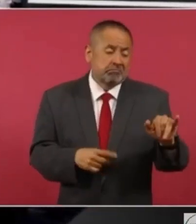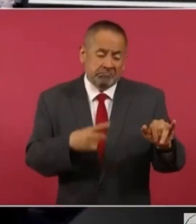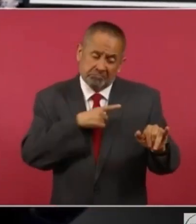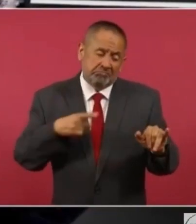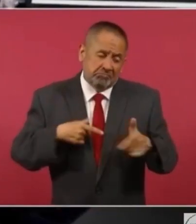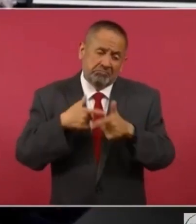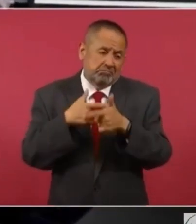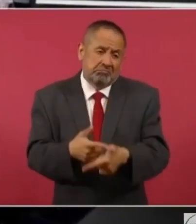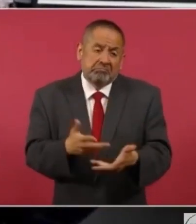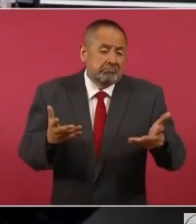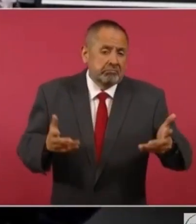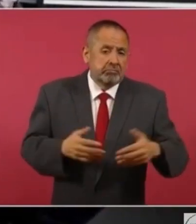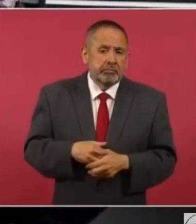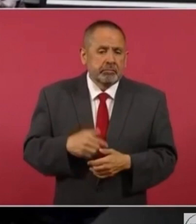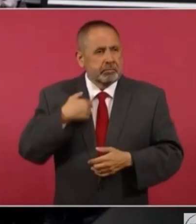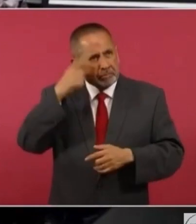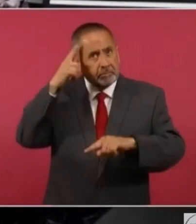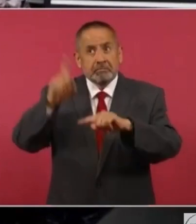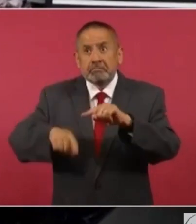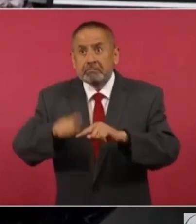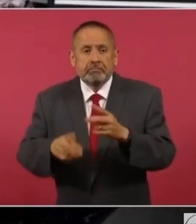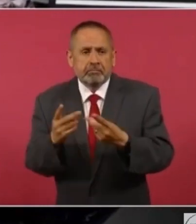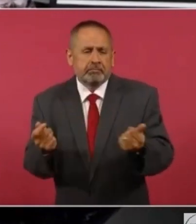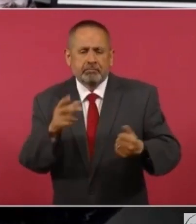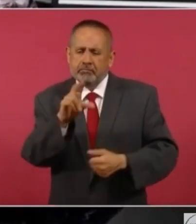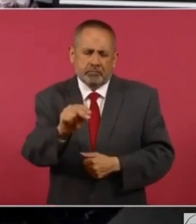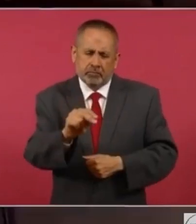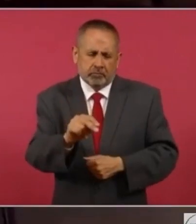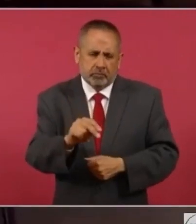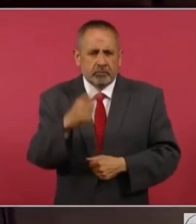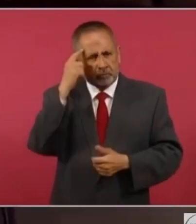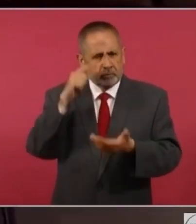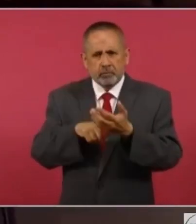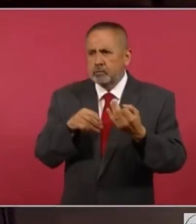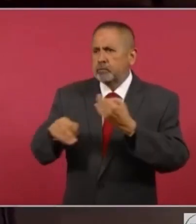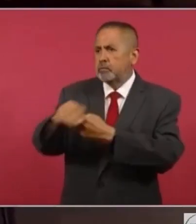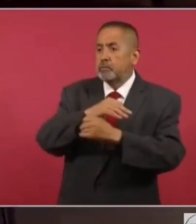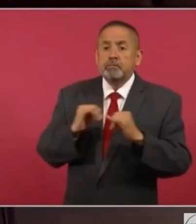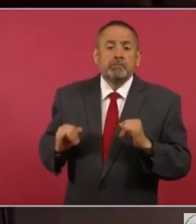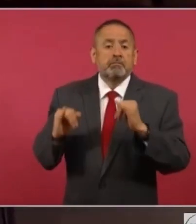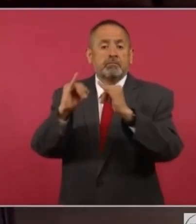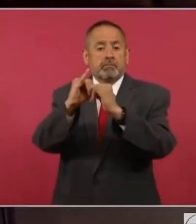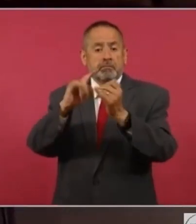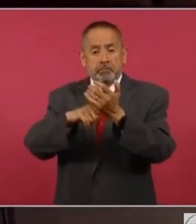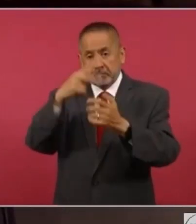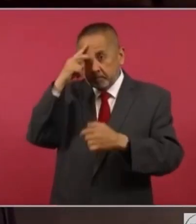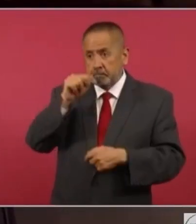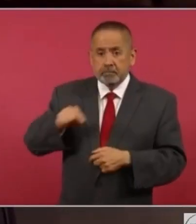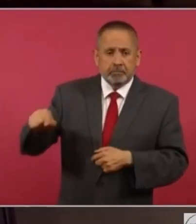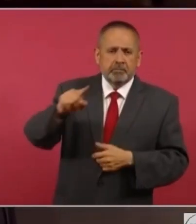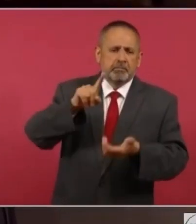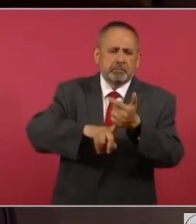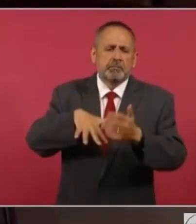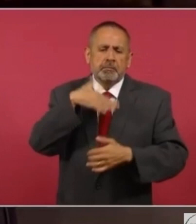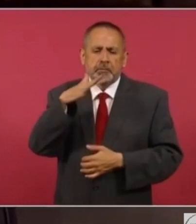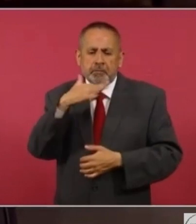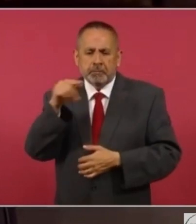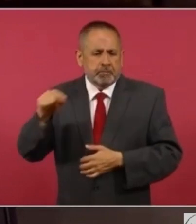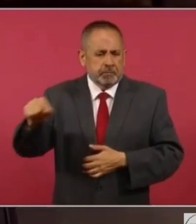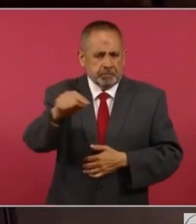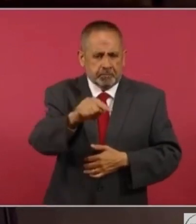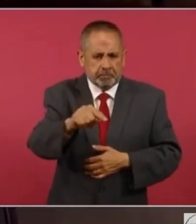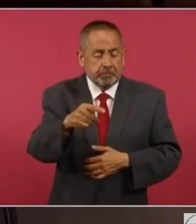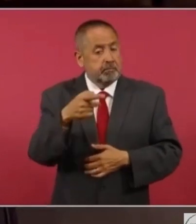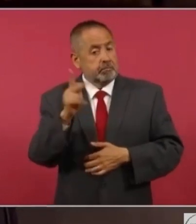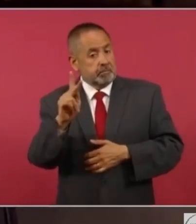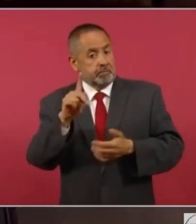creo, Carlos, que como todas las instituciones en México, tenemos un gran problema de corrupción. Sin embargo, eso no